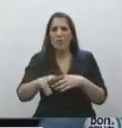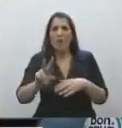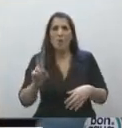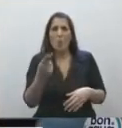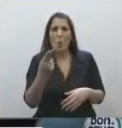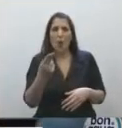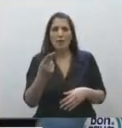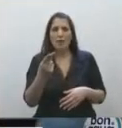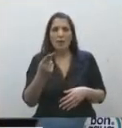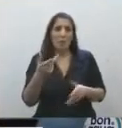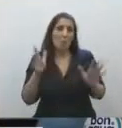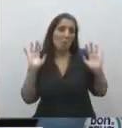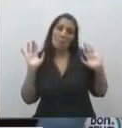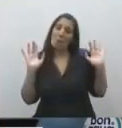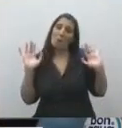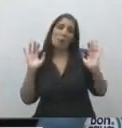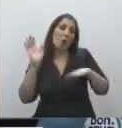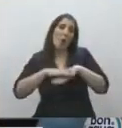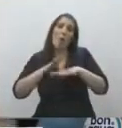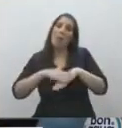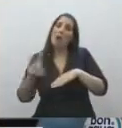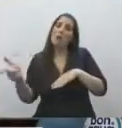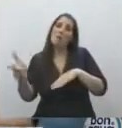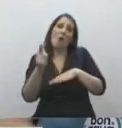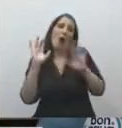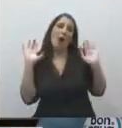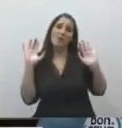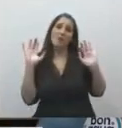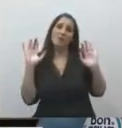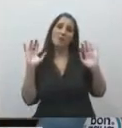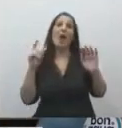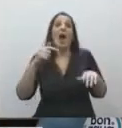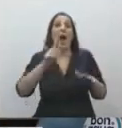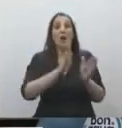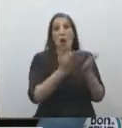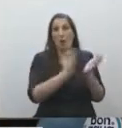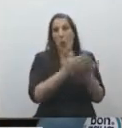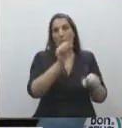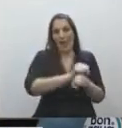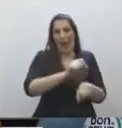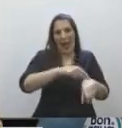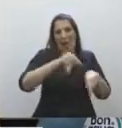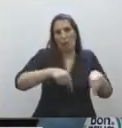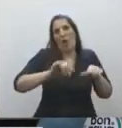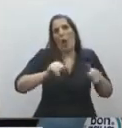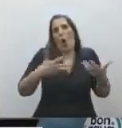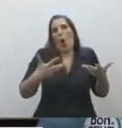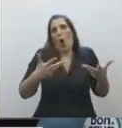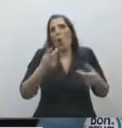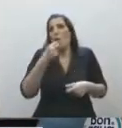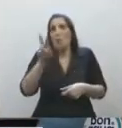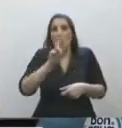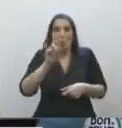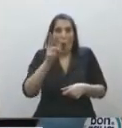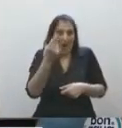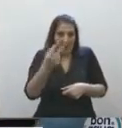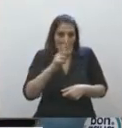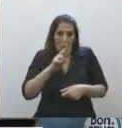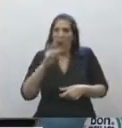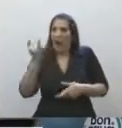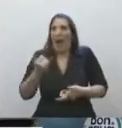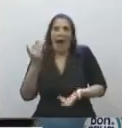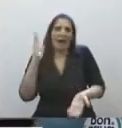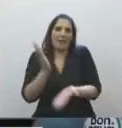un 26% de hacinamiento. ¿Esto qué es? Que tres personas duermen en un mismo colchón. Entonces vos fijate, una